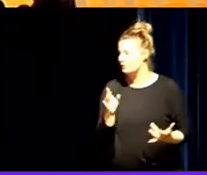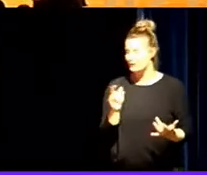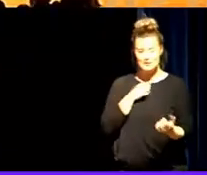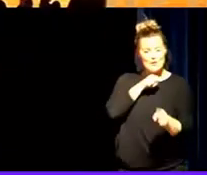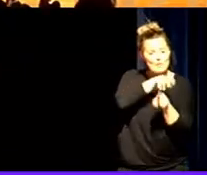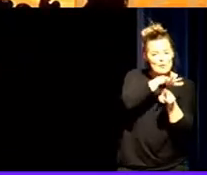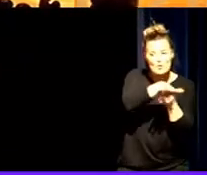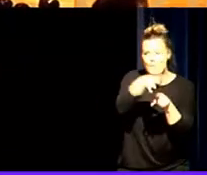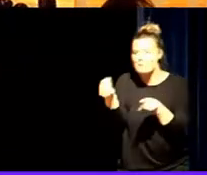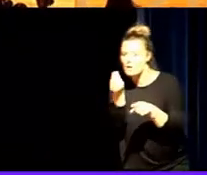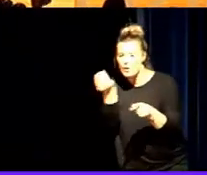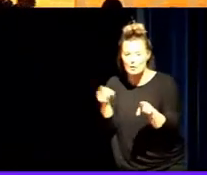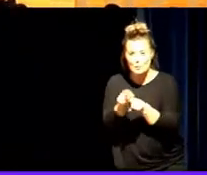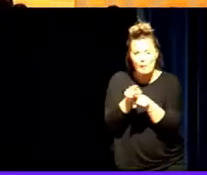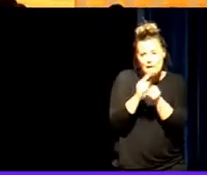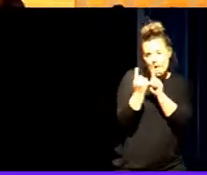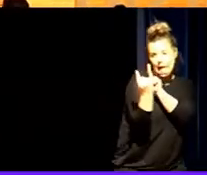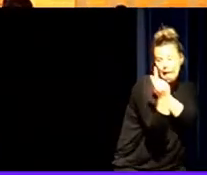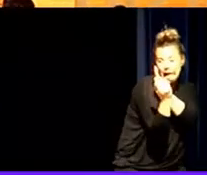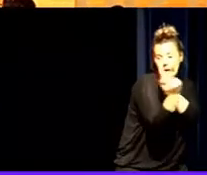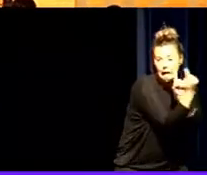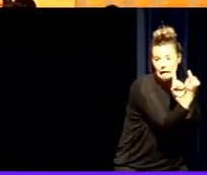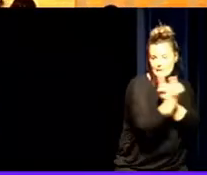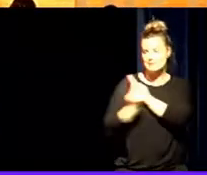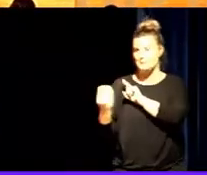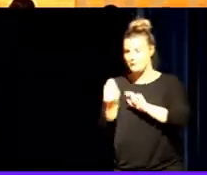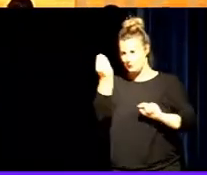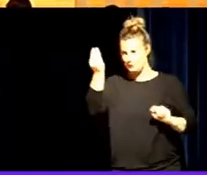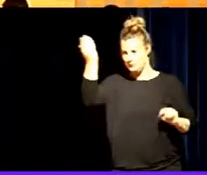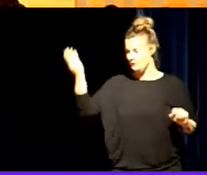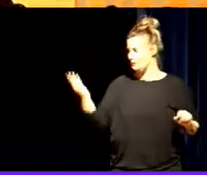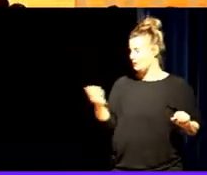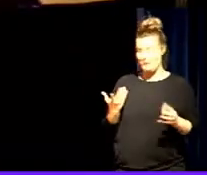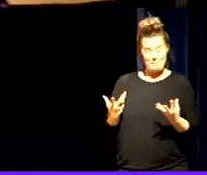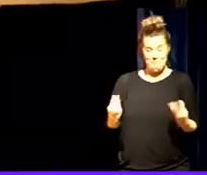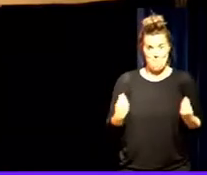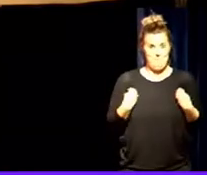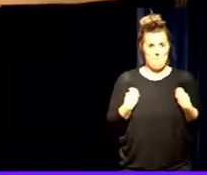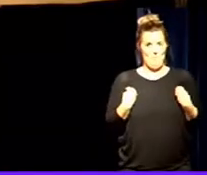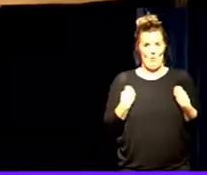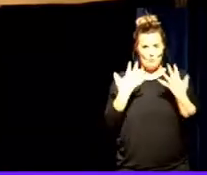influyo mejor en las distancias cortas, ¿sabes? En vivo y en directo,